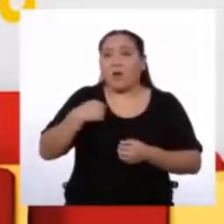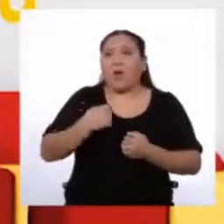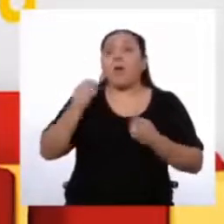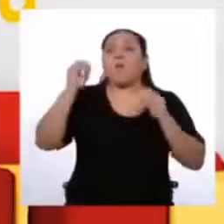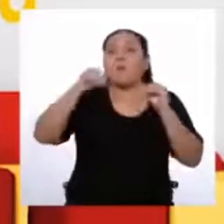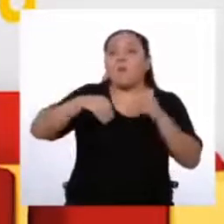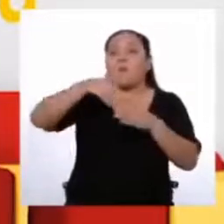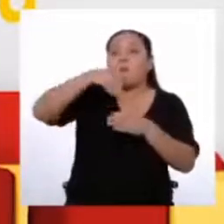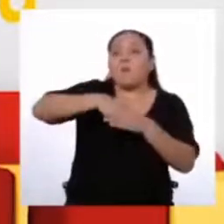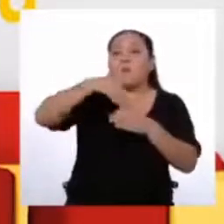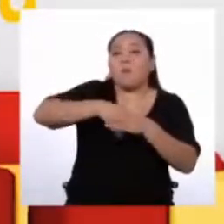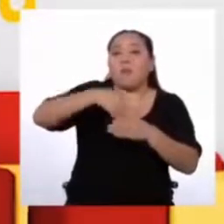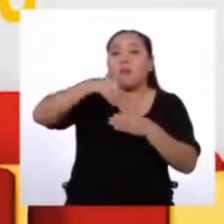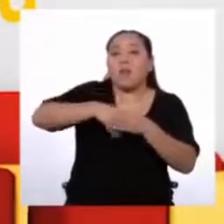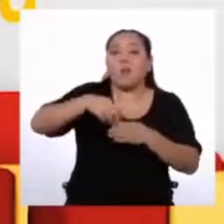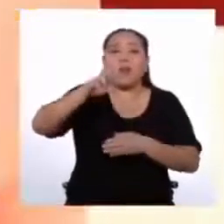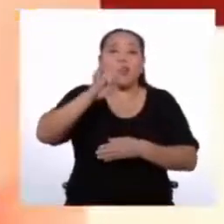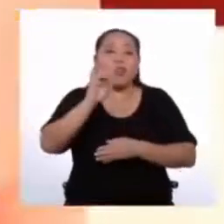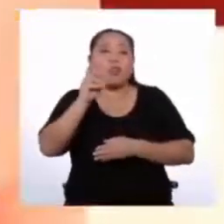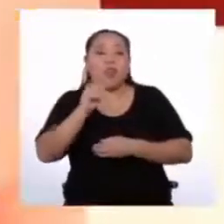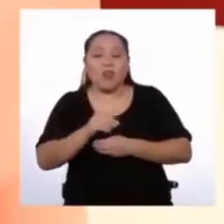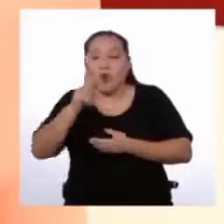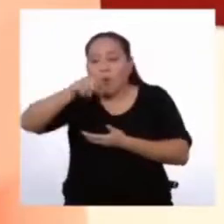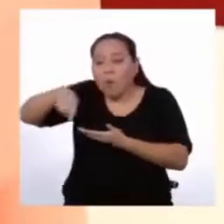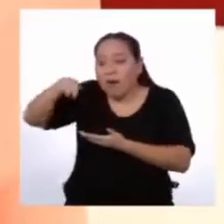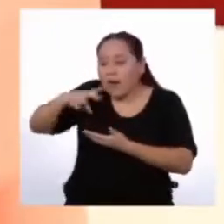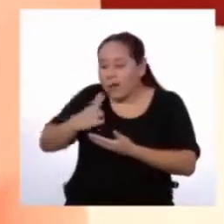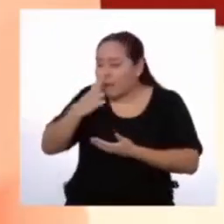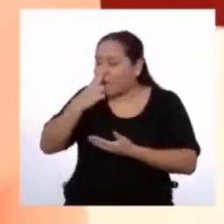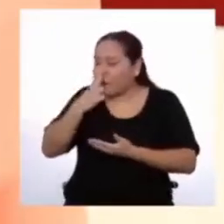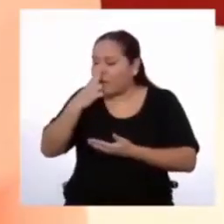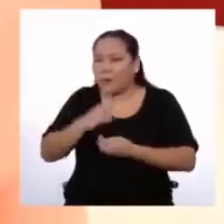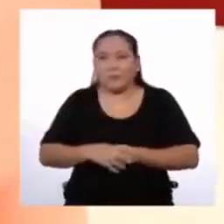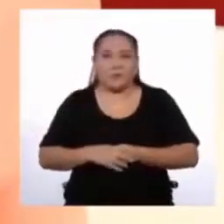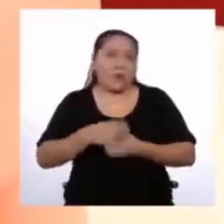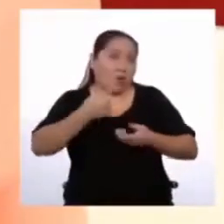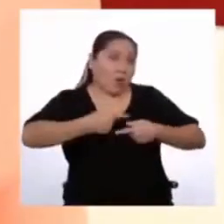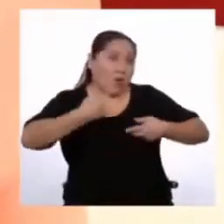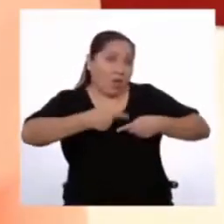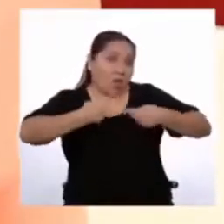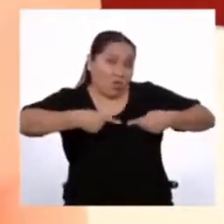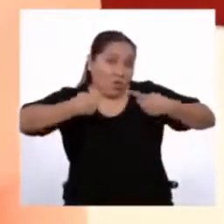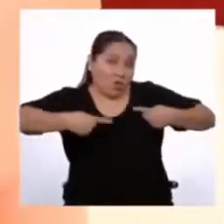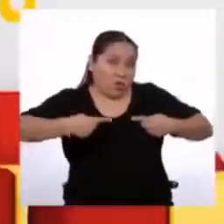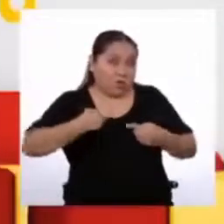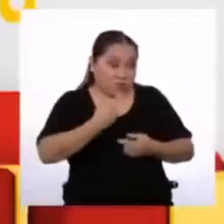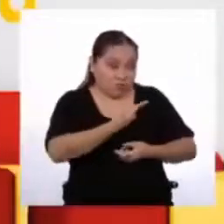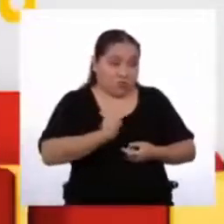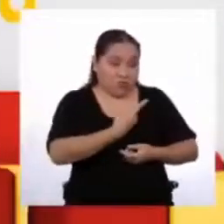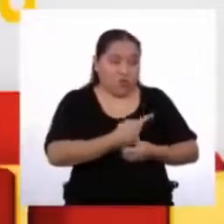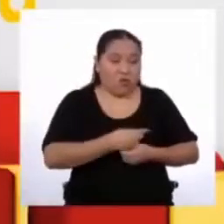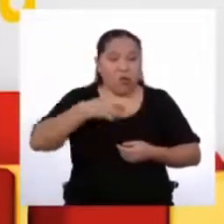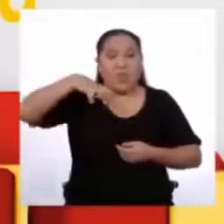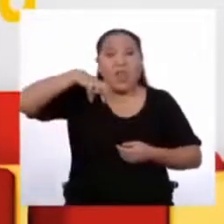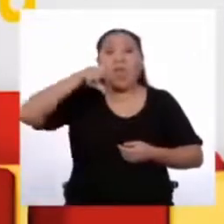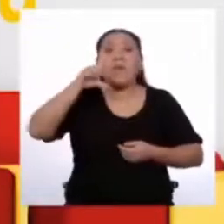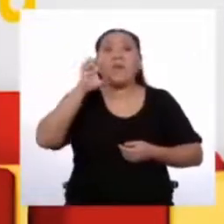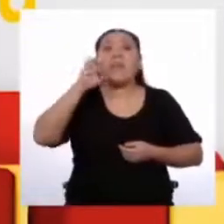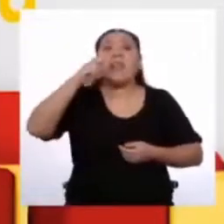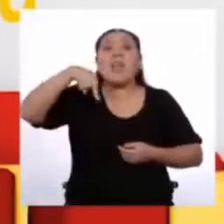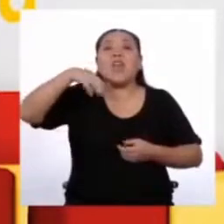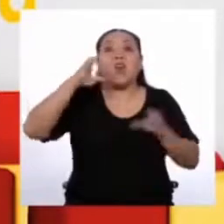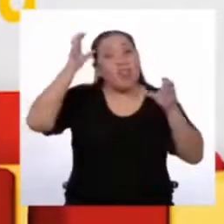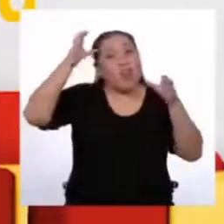Rodrigo, marca el tocino Si quieres discutir, discutámoslo en el pleno Quizás otro